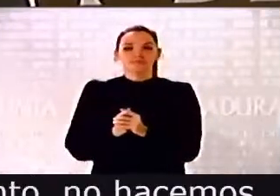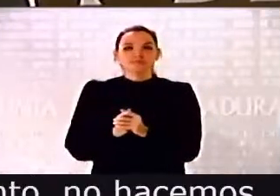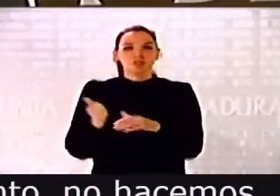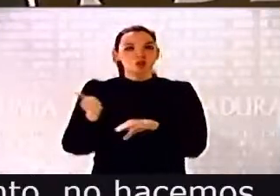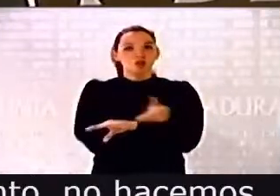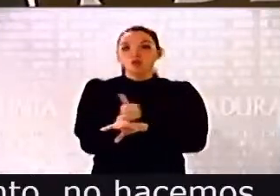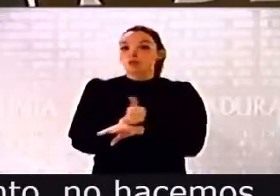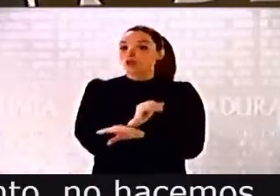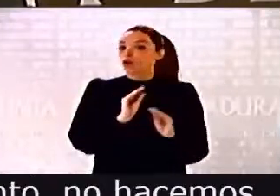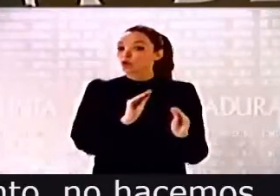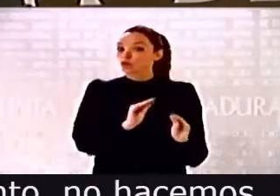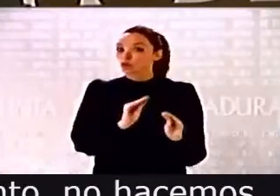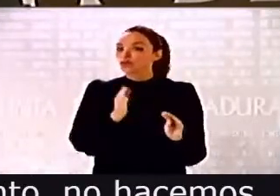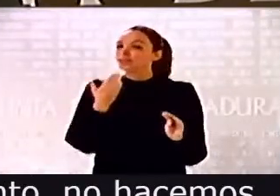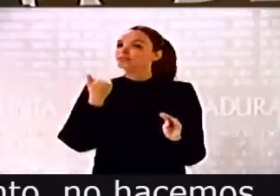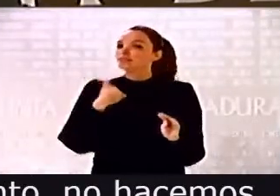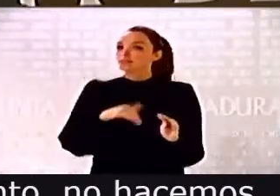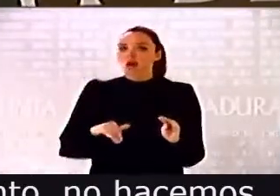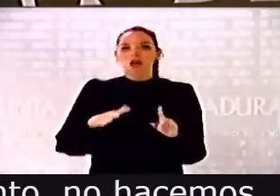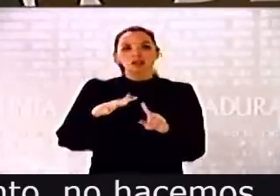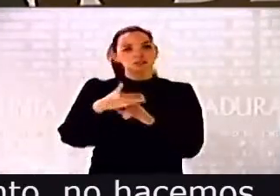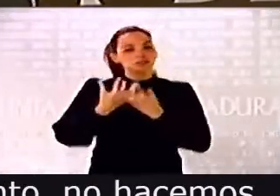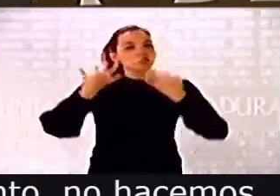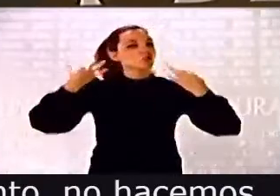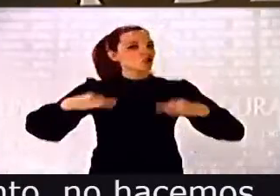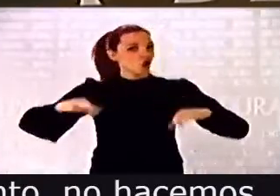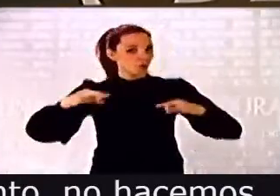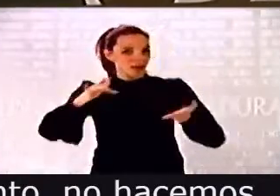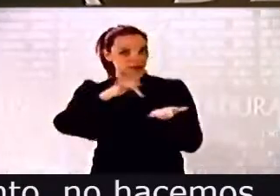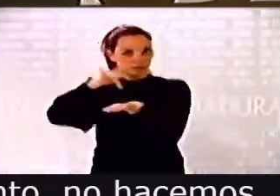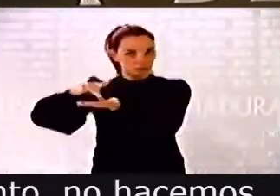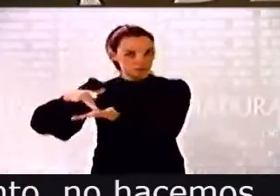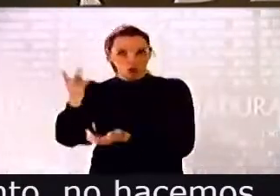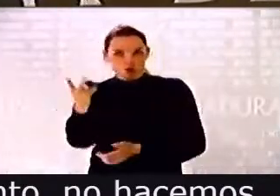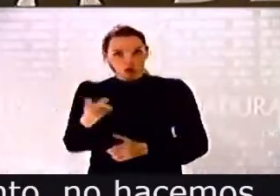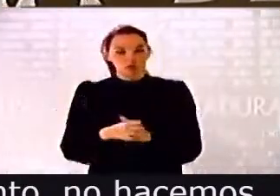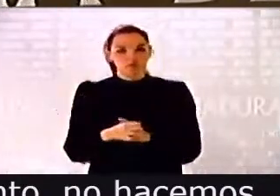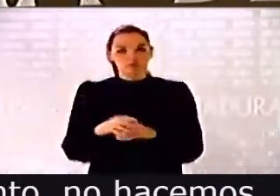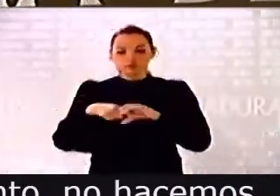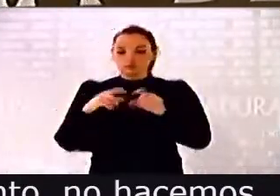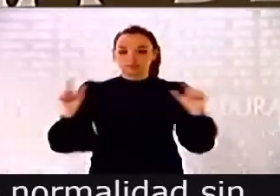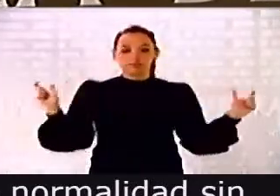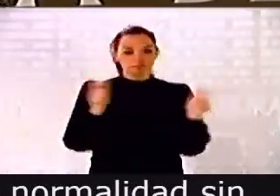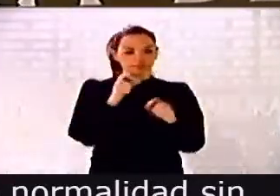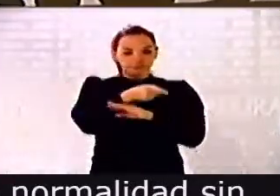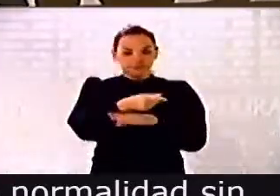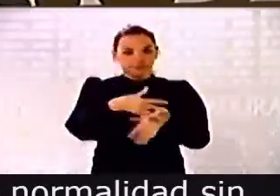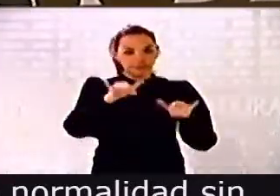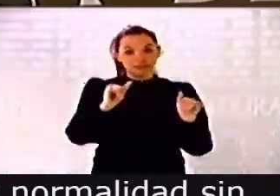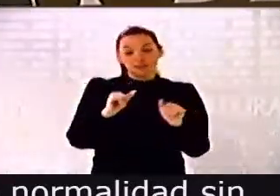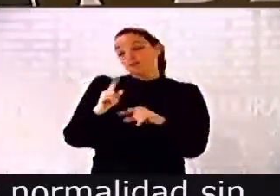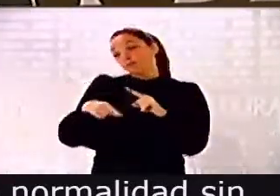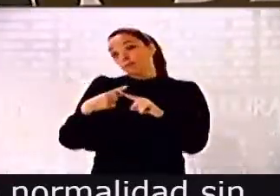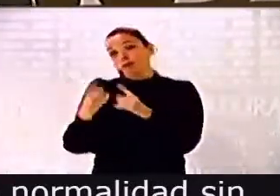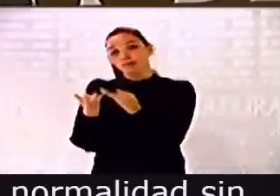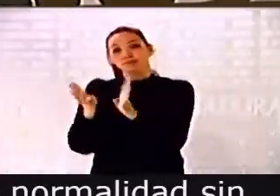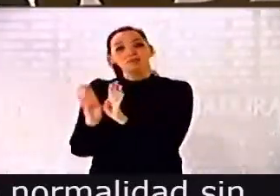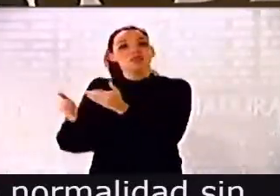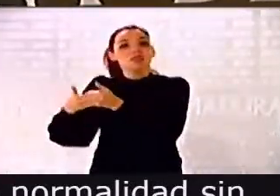poblaciones a la fase de nueva normalidad, sin reducciones de aforo y sin aislamiento perimetral.